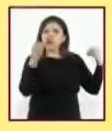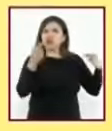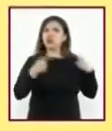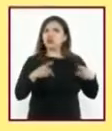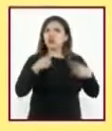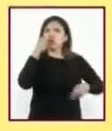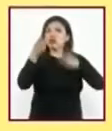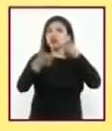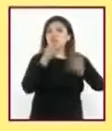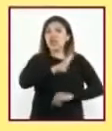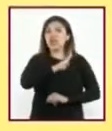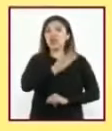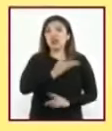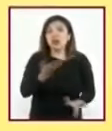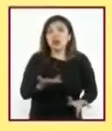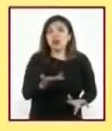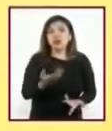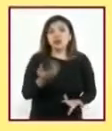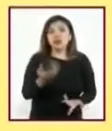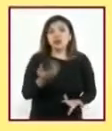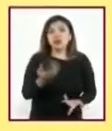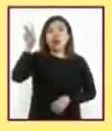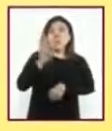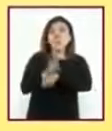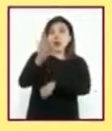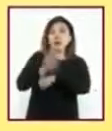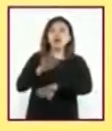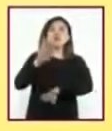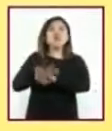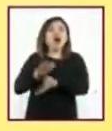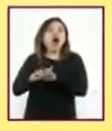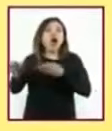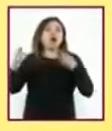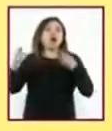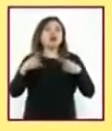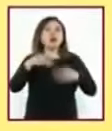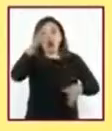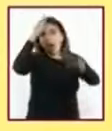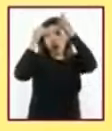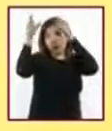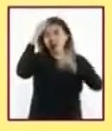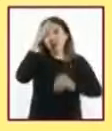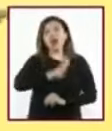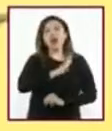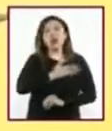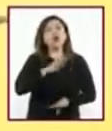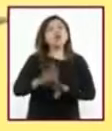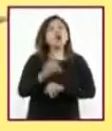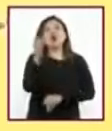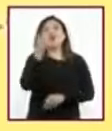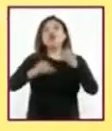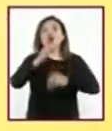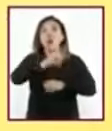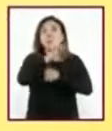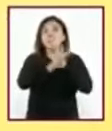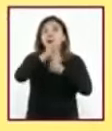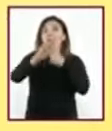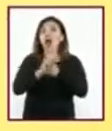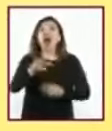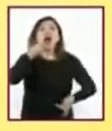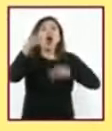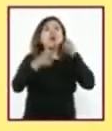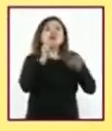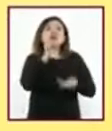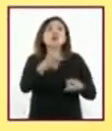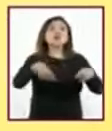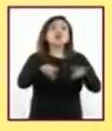amplia de hispanohablantes, mientras que en Brasil un gran número de personas aprenden español, pues todos los países vecinos lo hablan, por